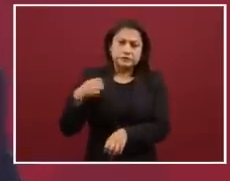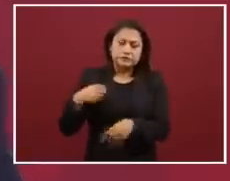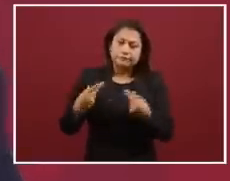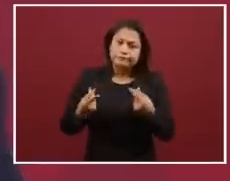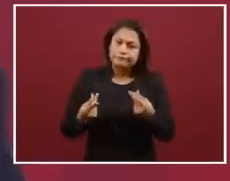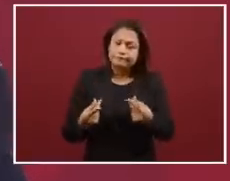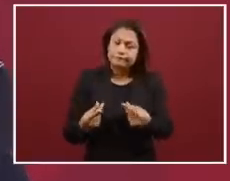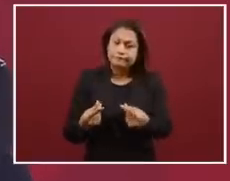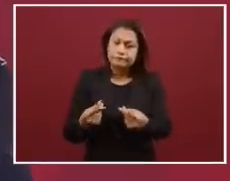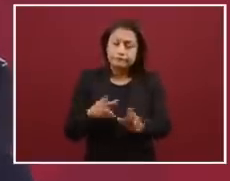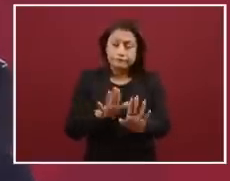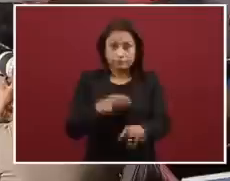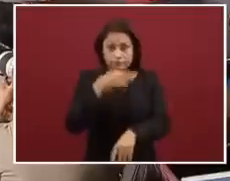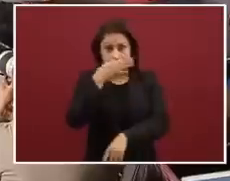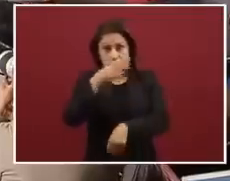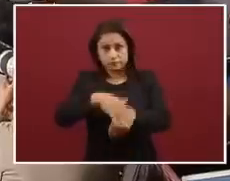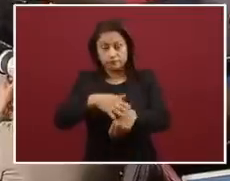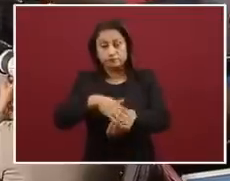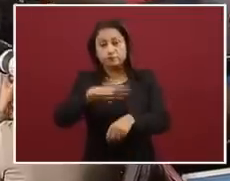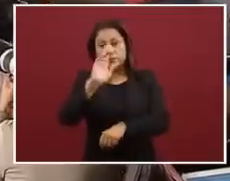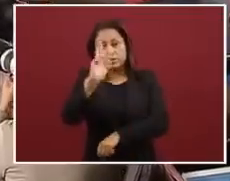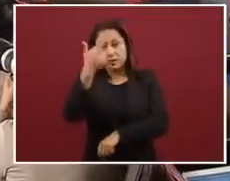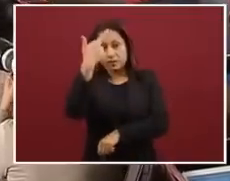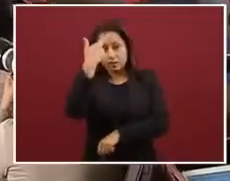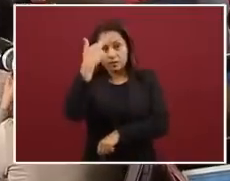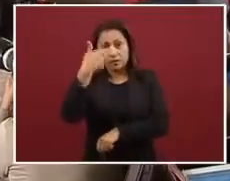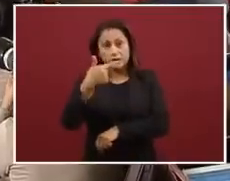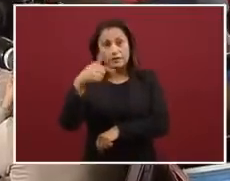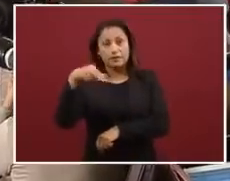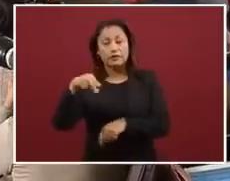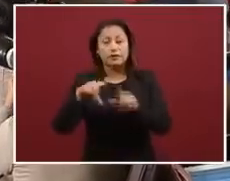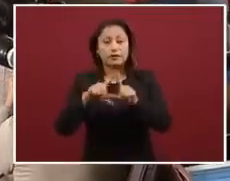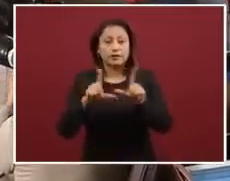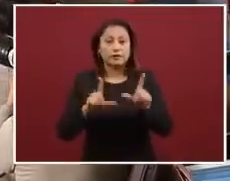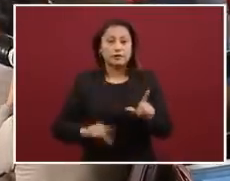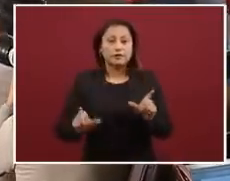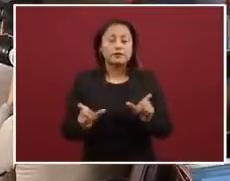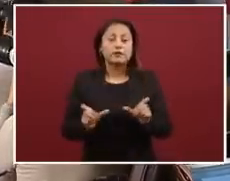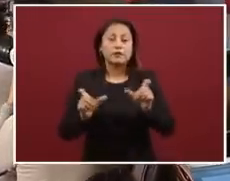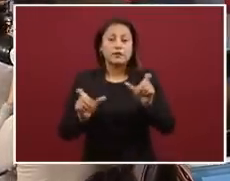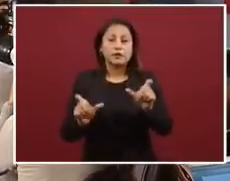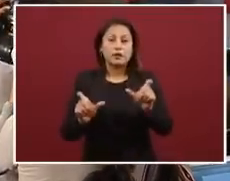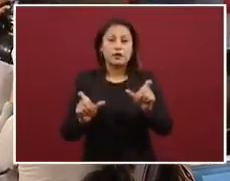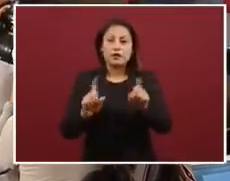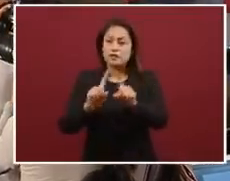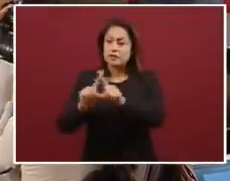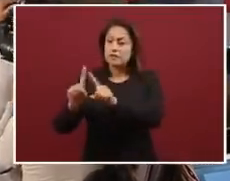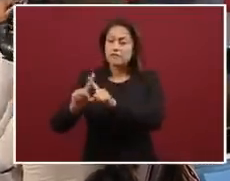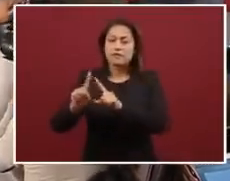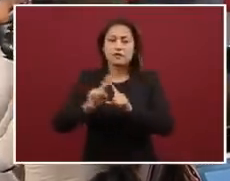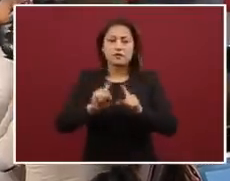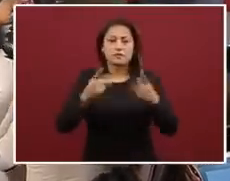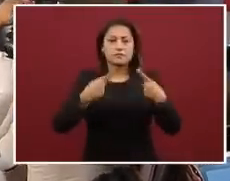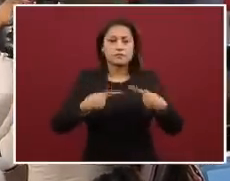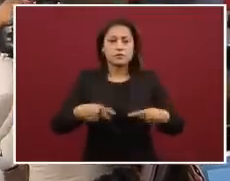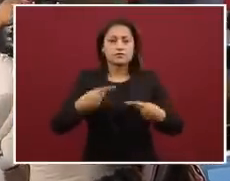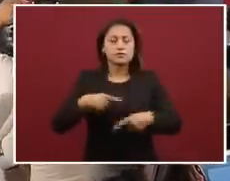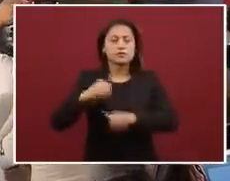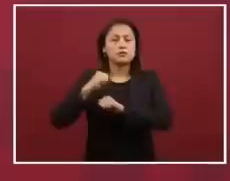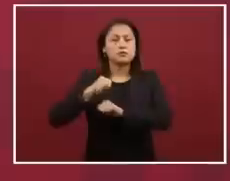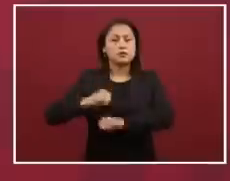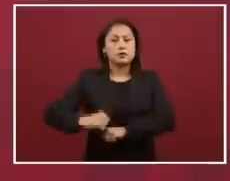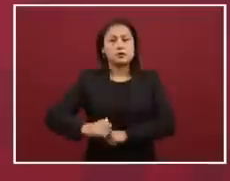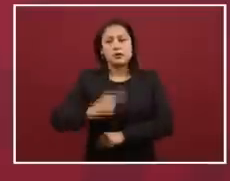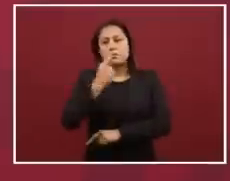recuerdo que la Guardia Nacional está conformada por diversos elementos de diferentes orígenes: Policía Federal,